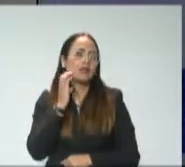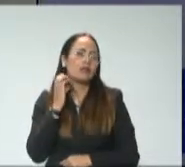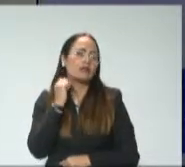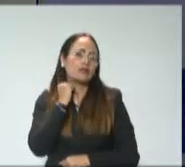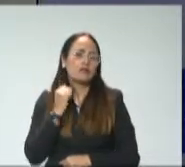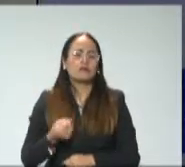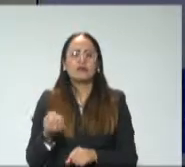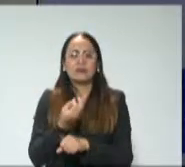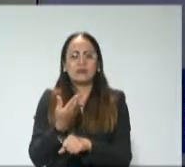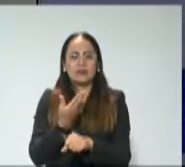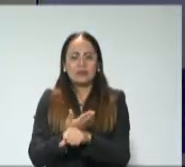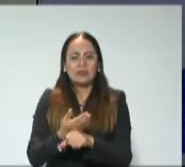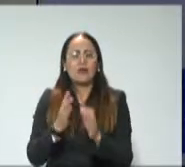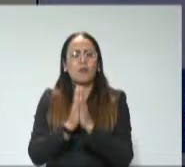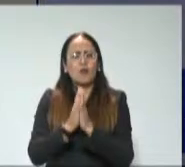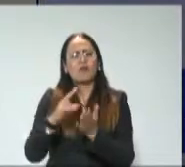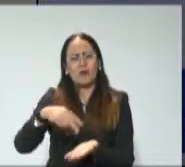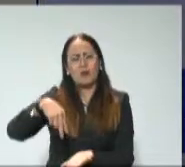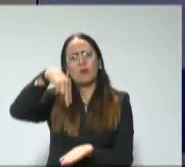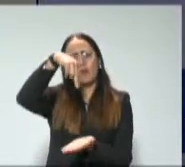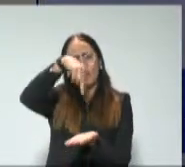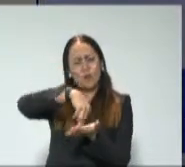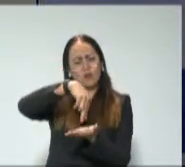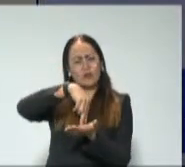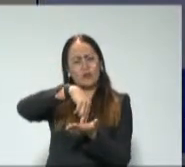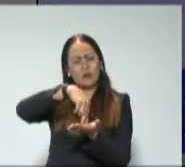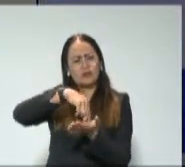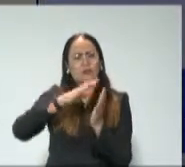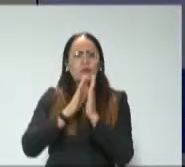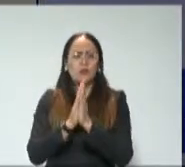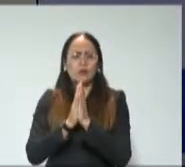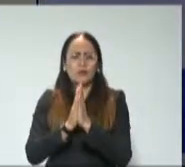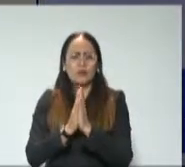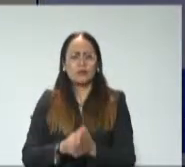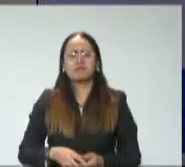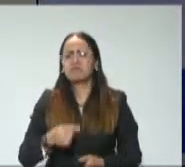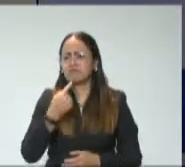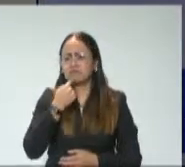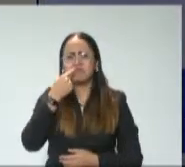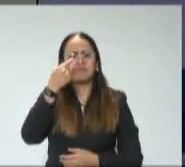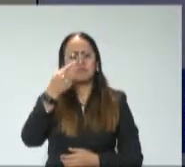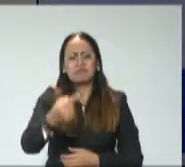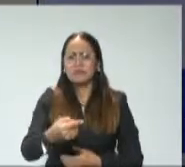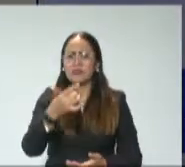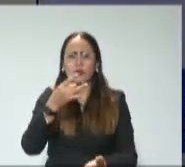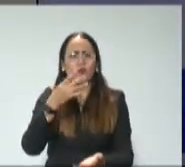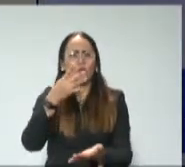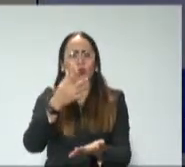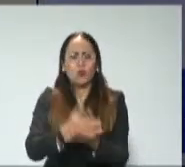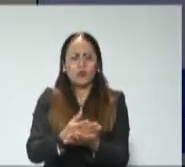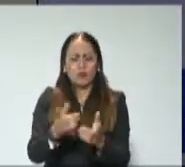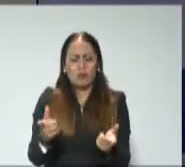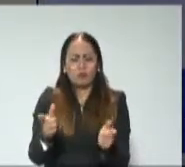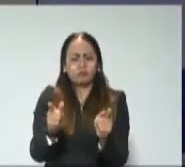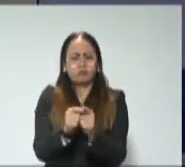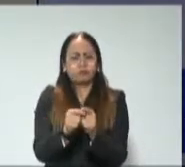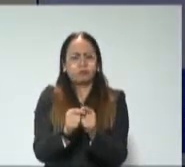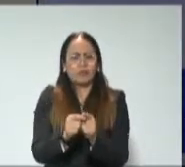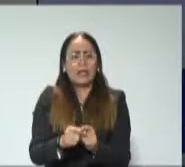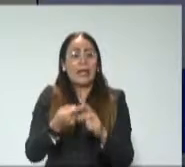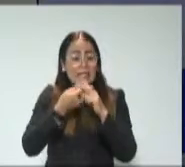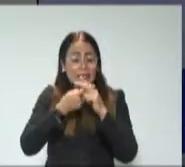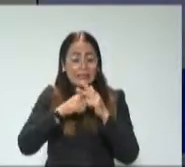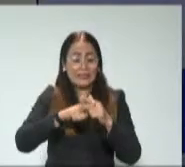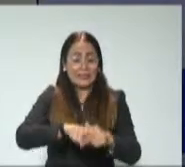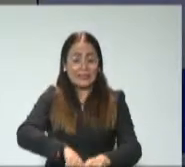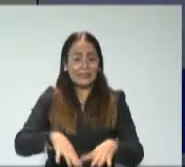secretaria de la función pública si gustan que de pie nos pongamos todos para que digamos simplemente la fórmula con la que se cierra el inicio de